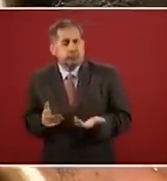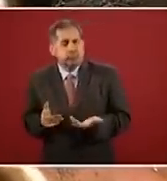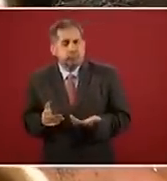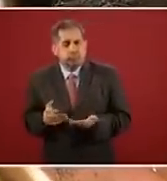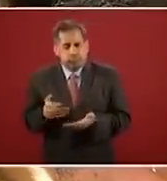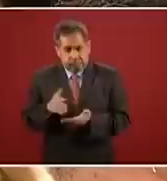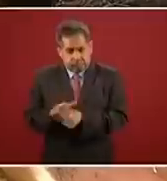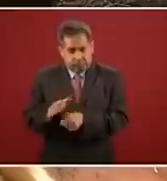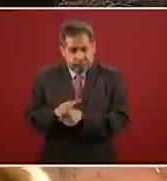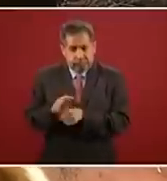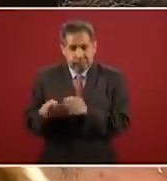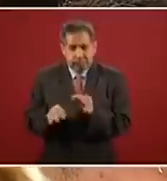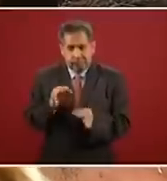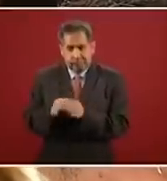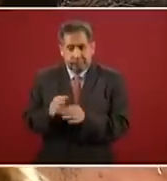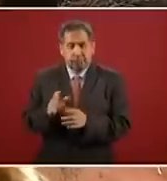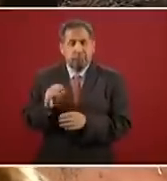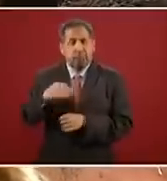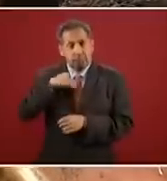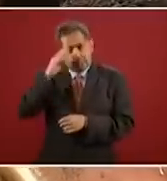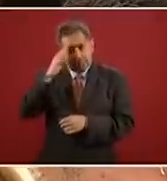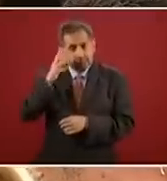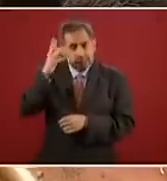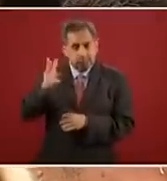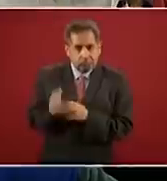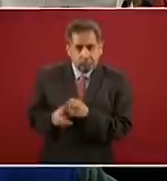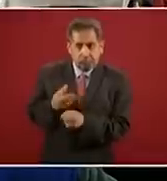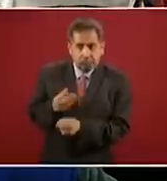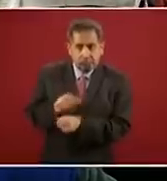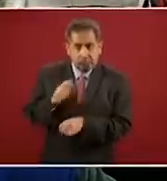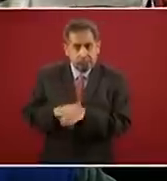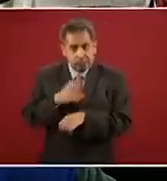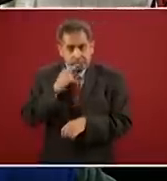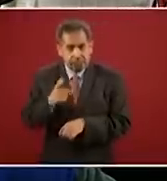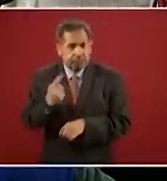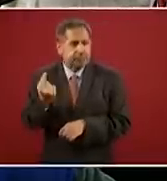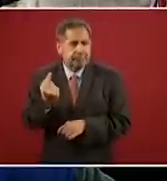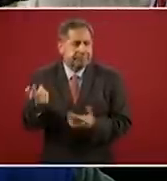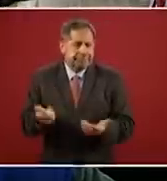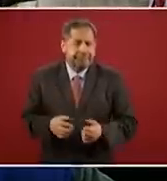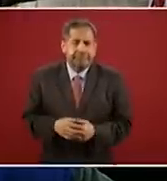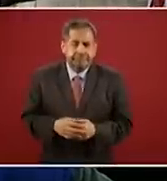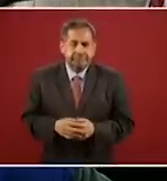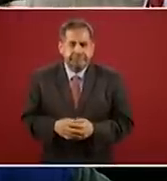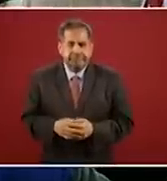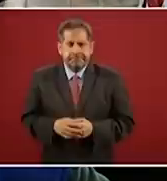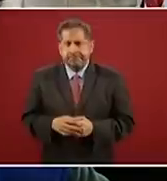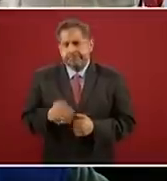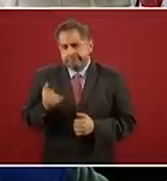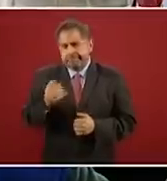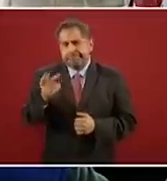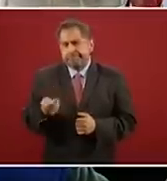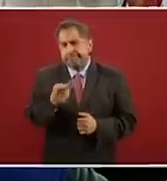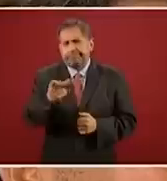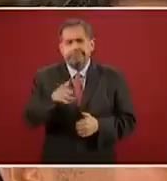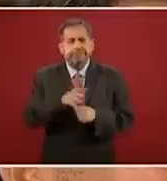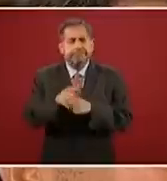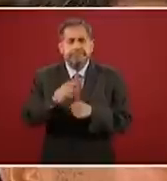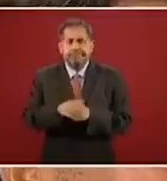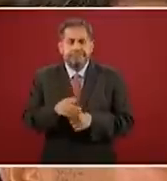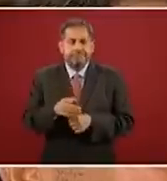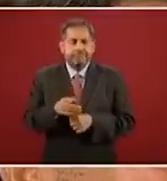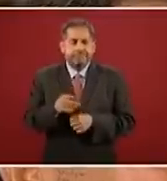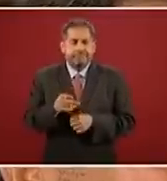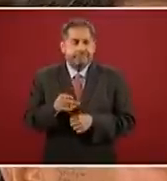estructura que se tiene o se piensa reforzar? ¿Y qué acuerdo se ha entablado con